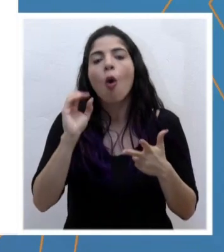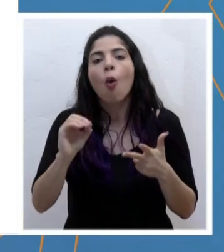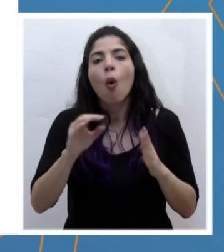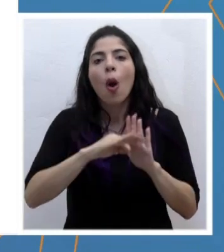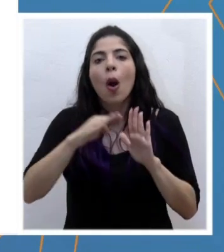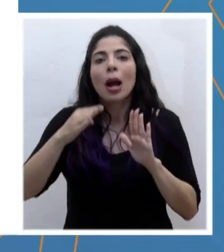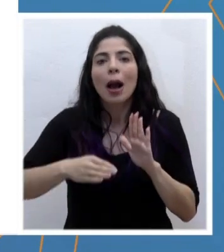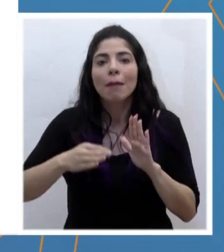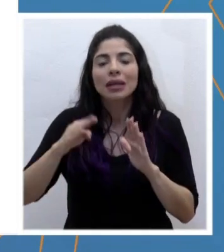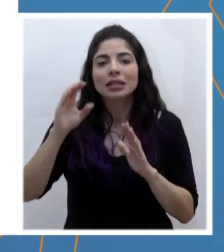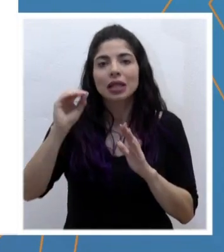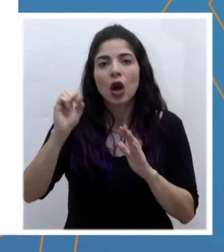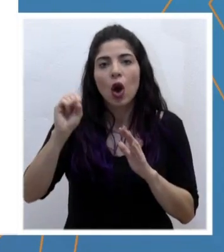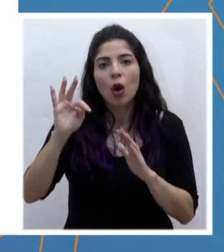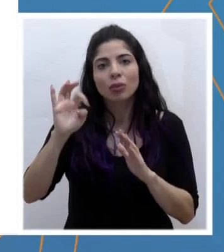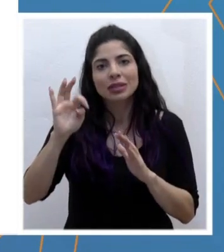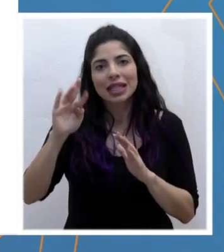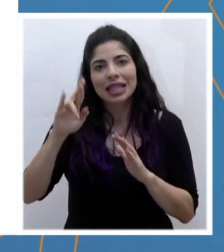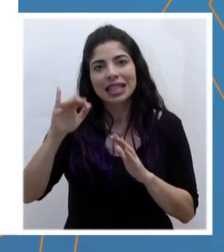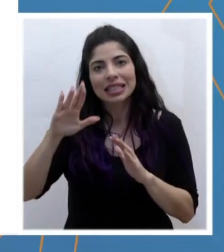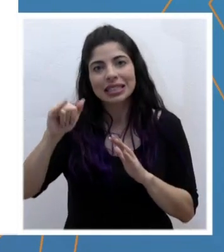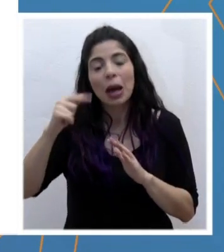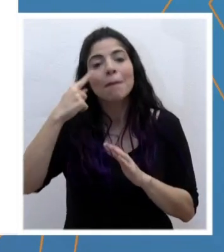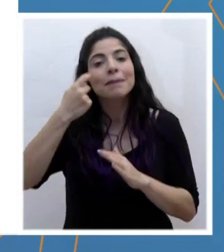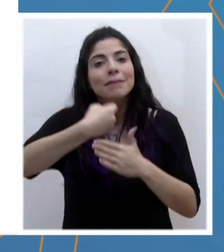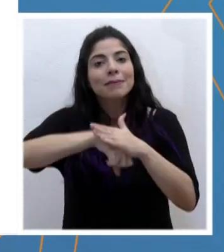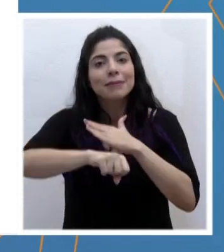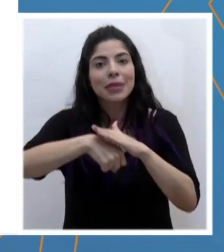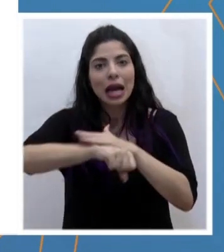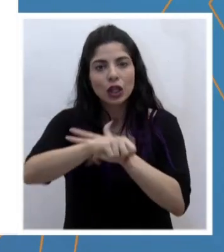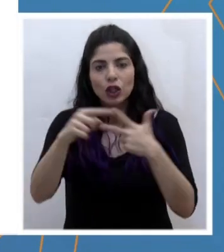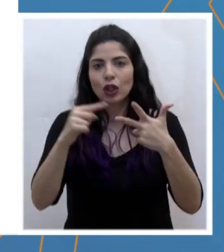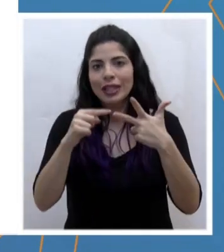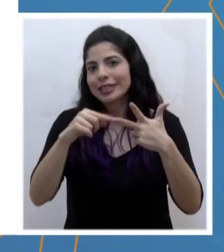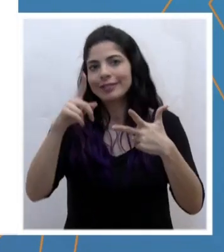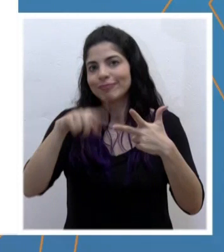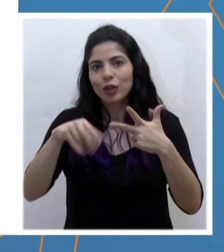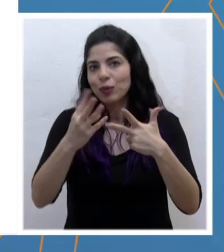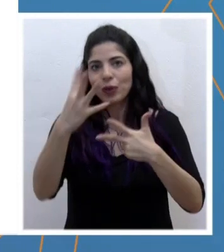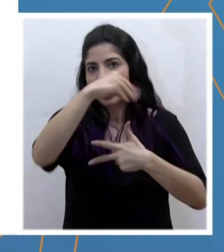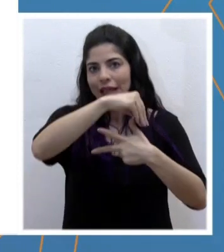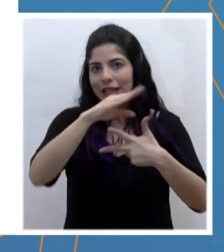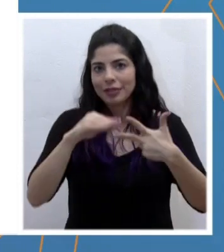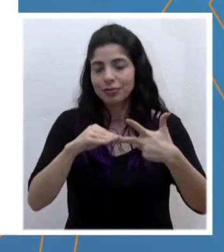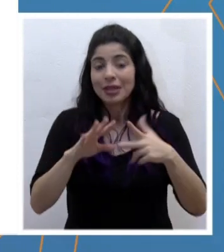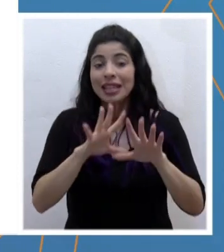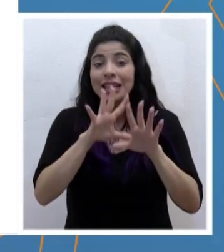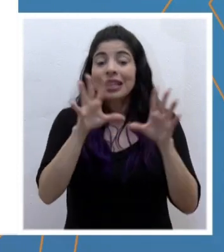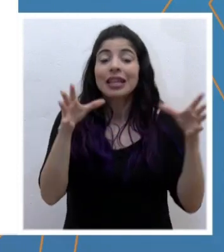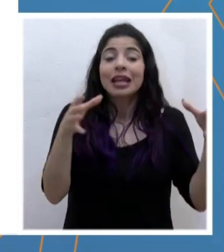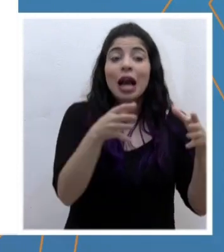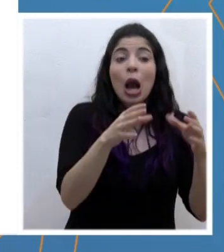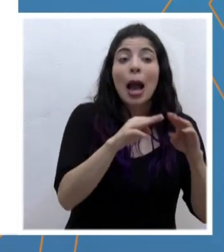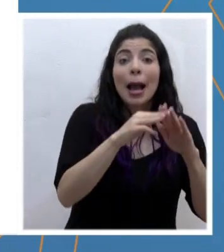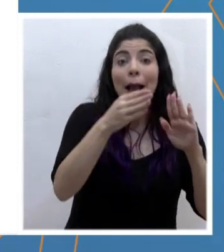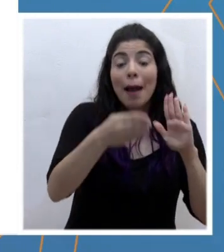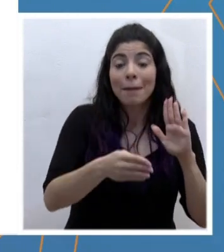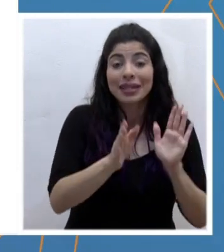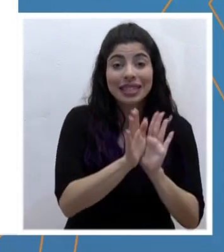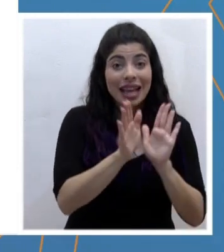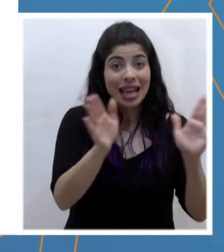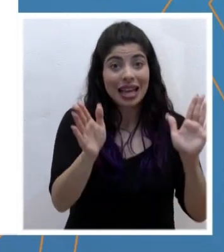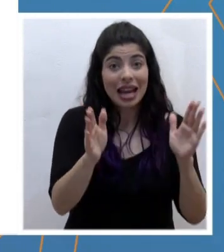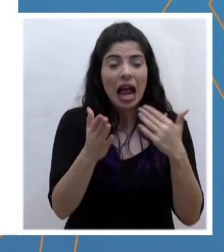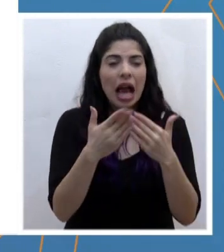de obstetricia, que son las que se utilizan para atender los partos. En términos de todas las camas, excepto las especializadas, se